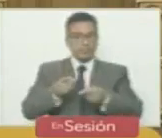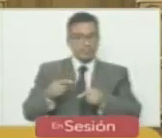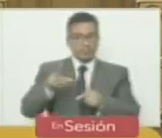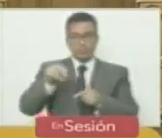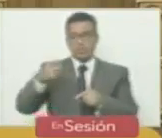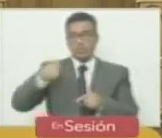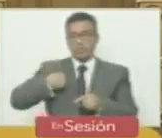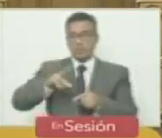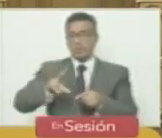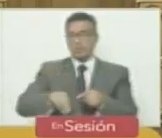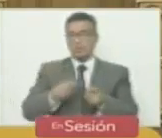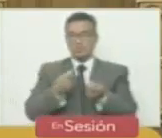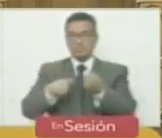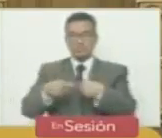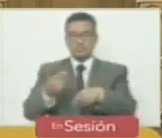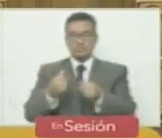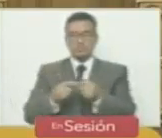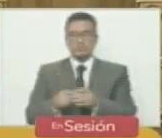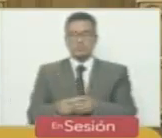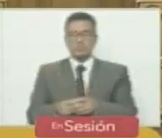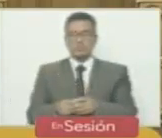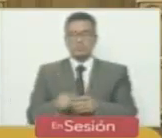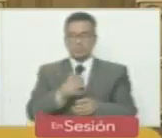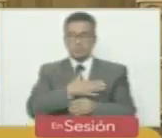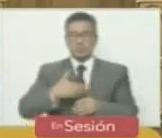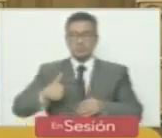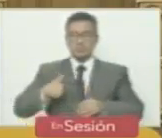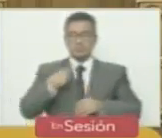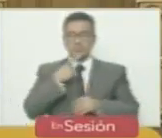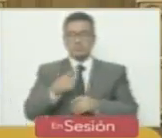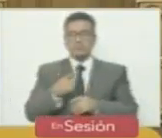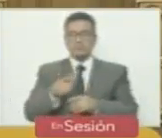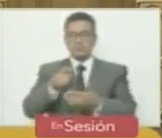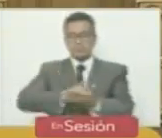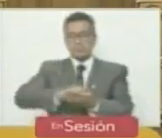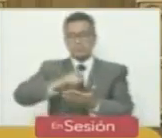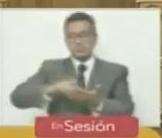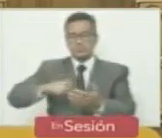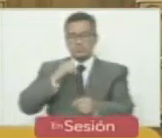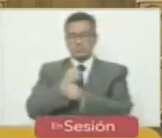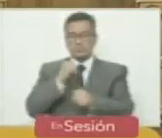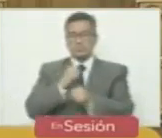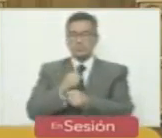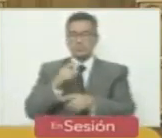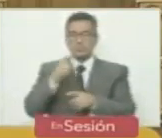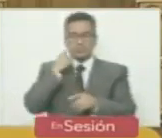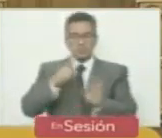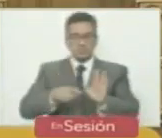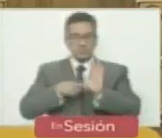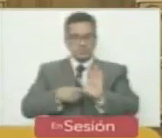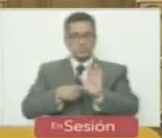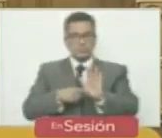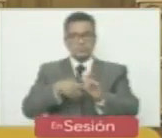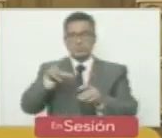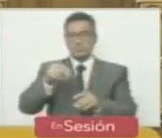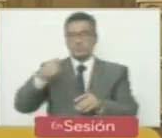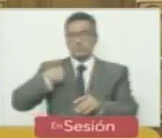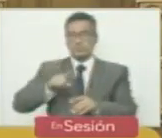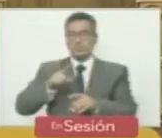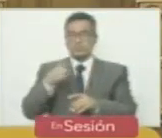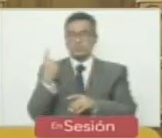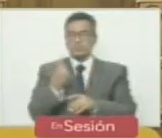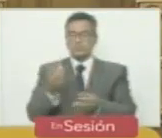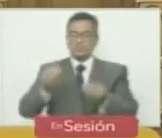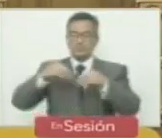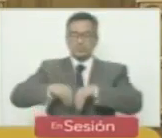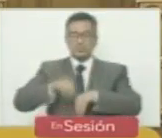tienen capacidad de negociación. Queremos que el contrato de trabajo sea visible, que no sea un simple